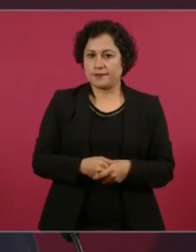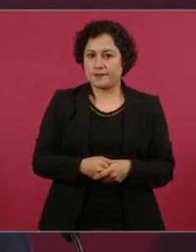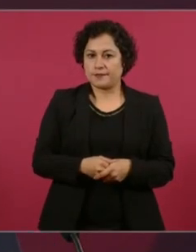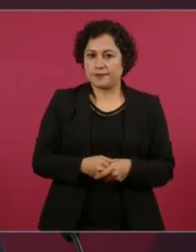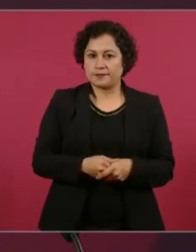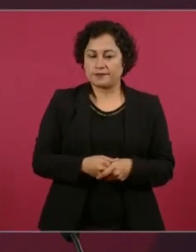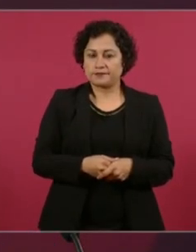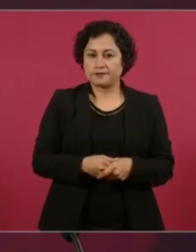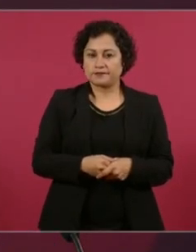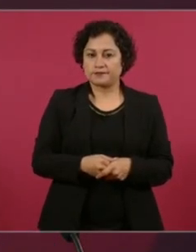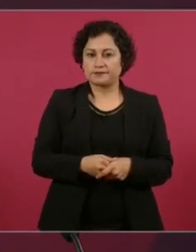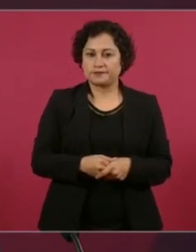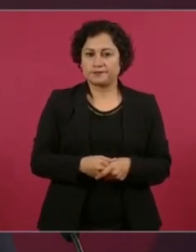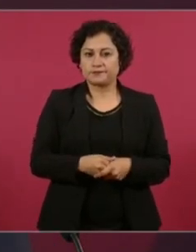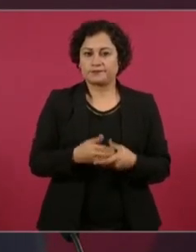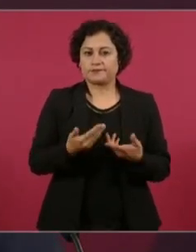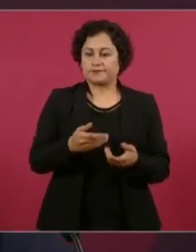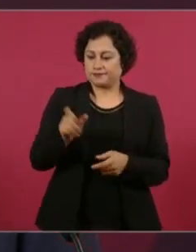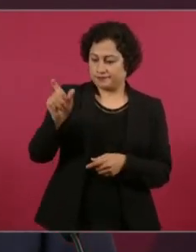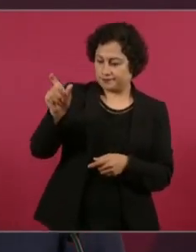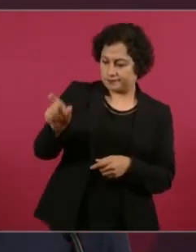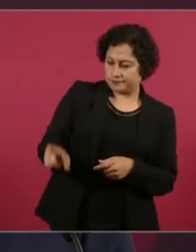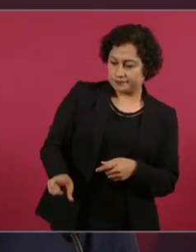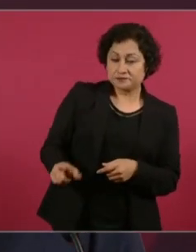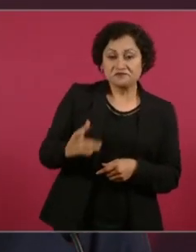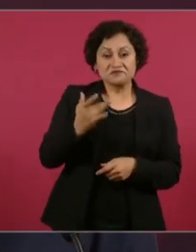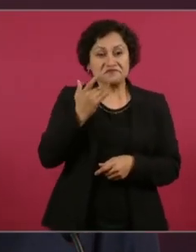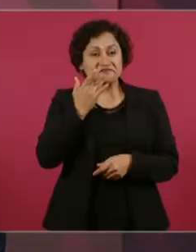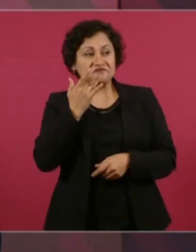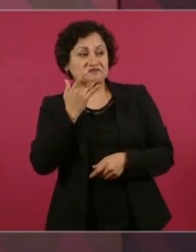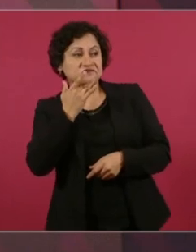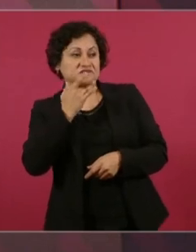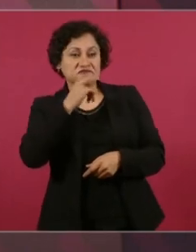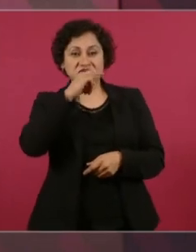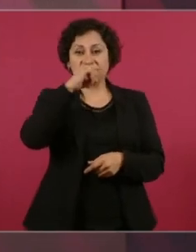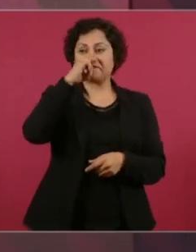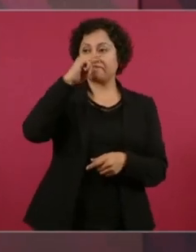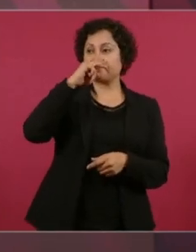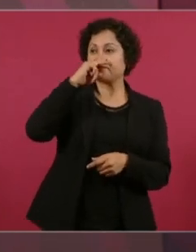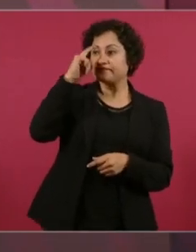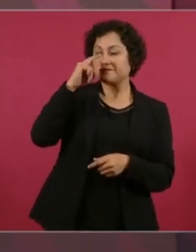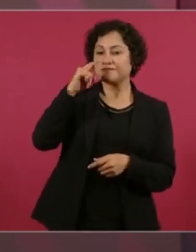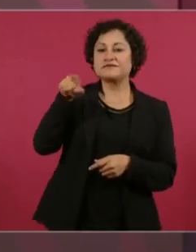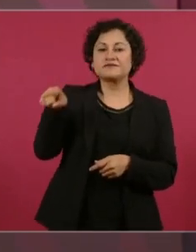Y con su arrogancia se olvidan